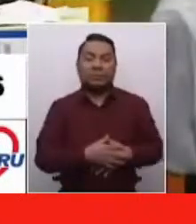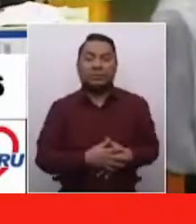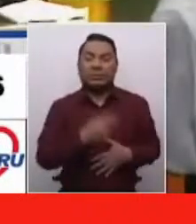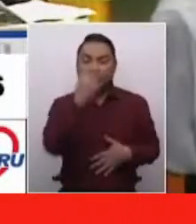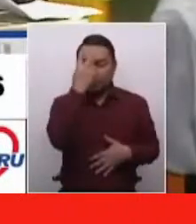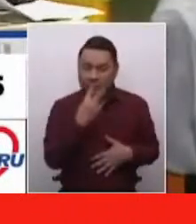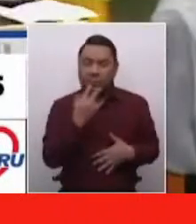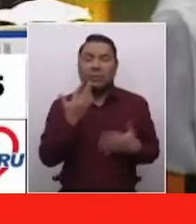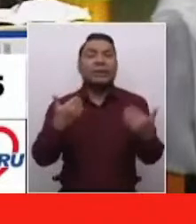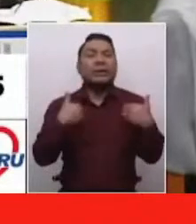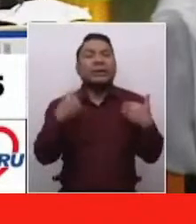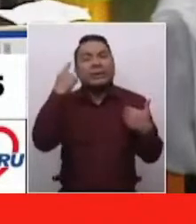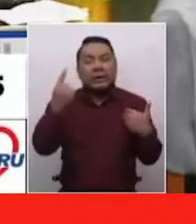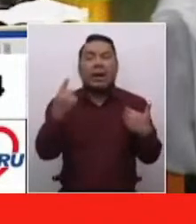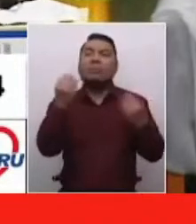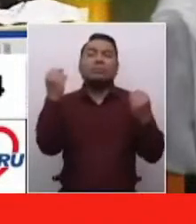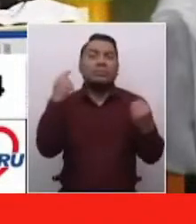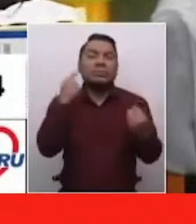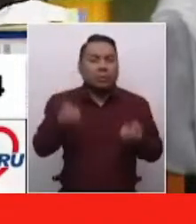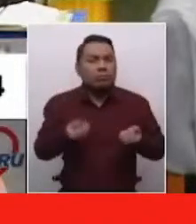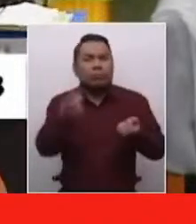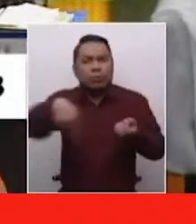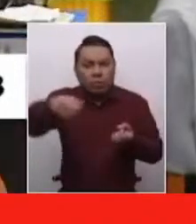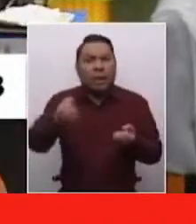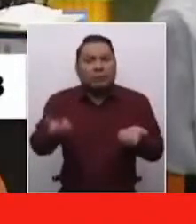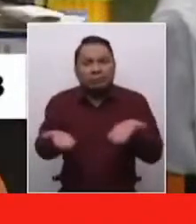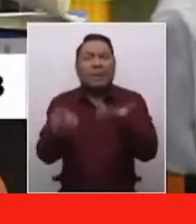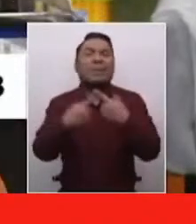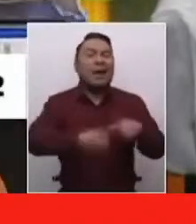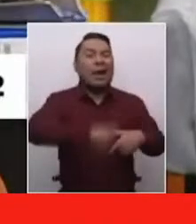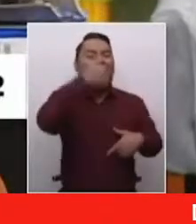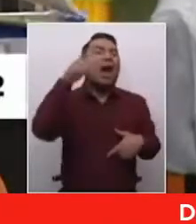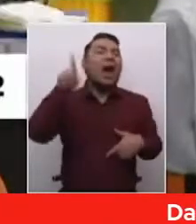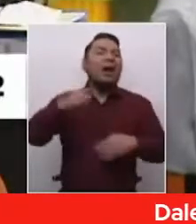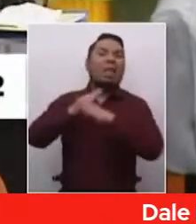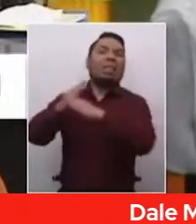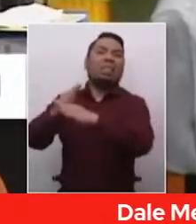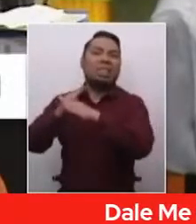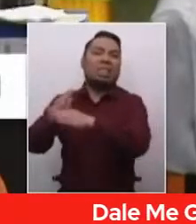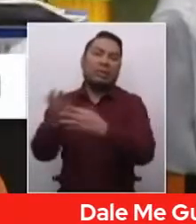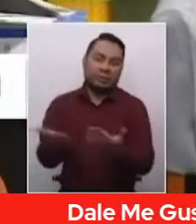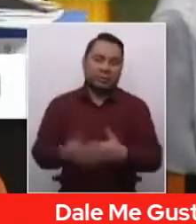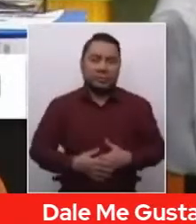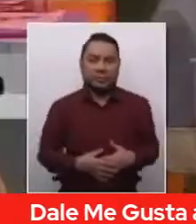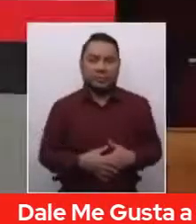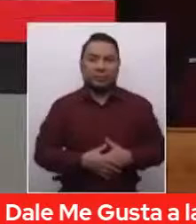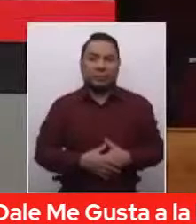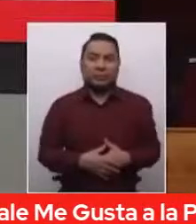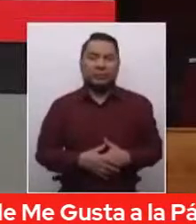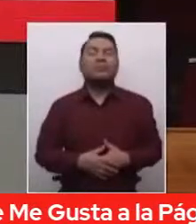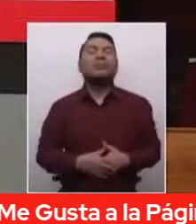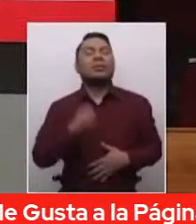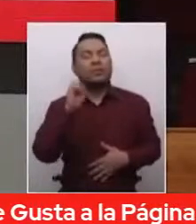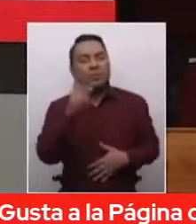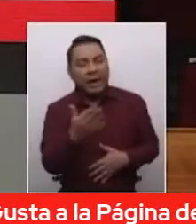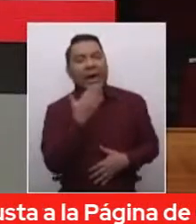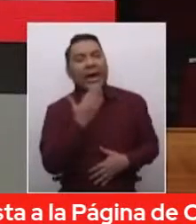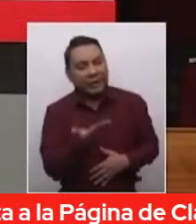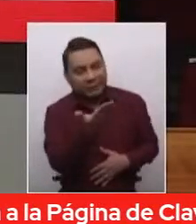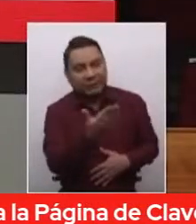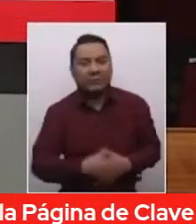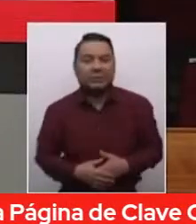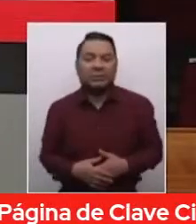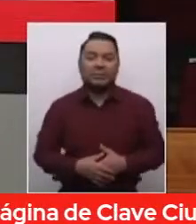que evidentemente tienen que mucho por dar, pero la autoridad lamentablemente muchas veces les da la espalda. Gracias, candidato